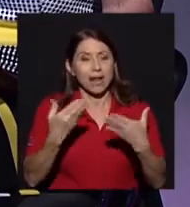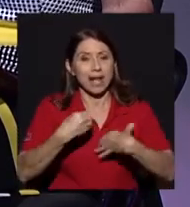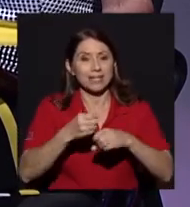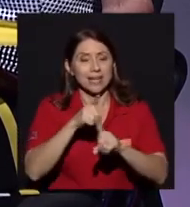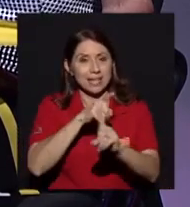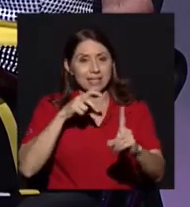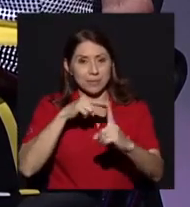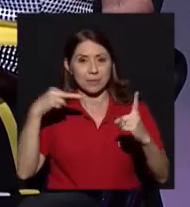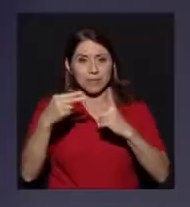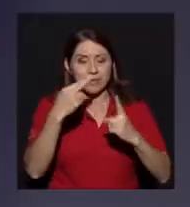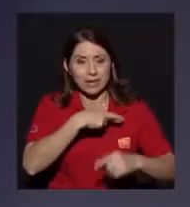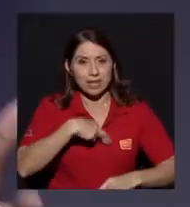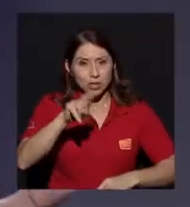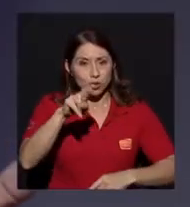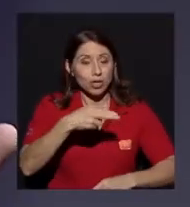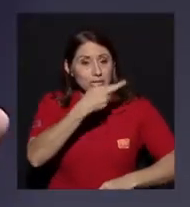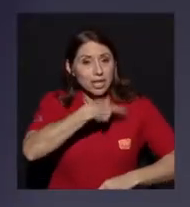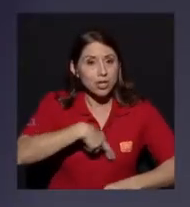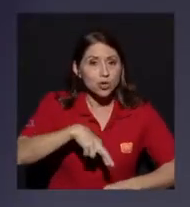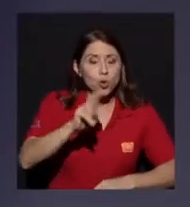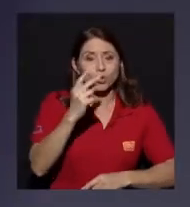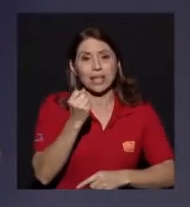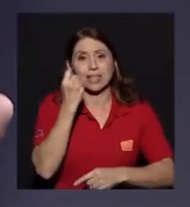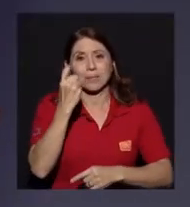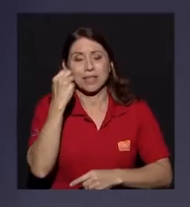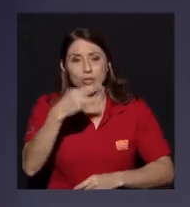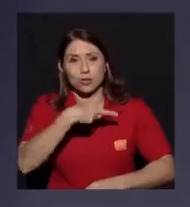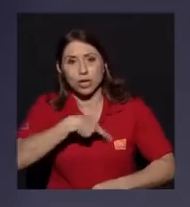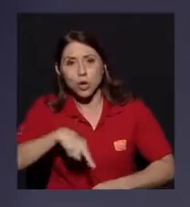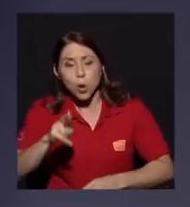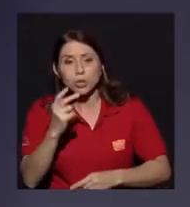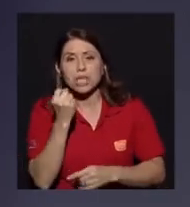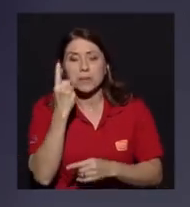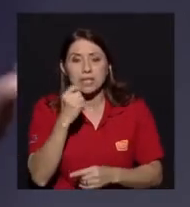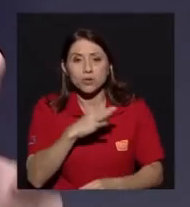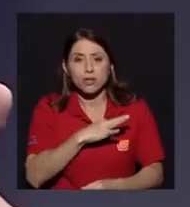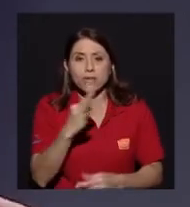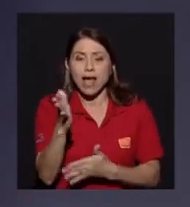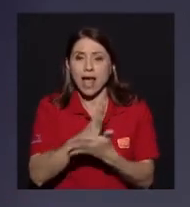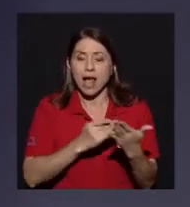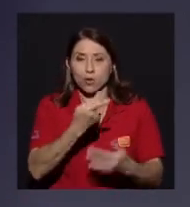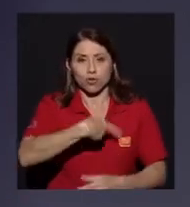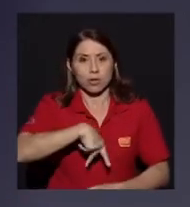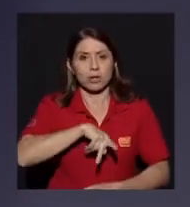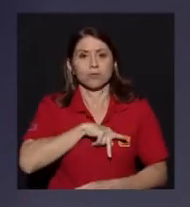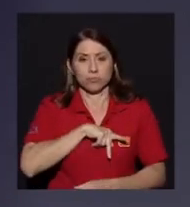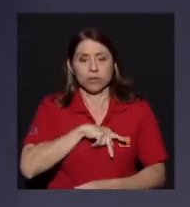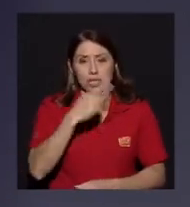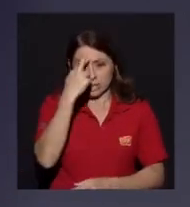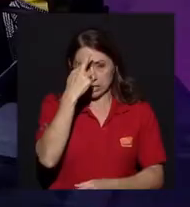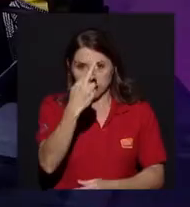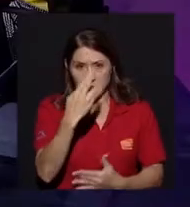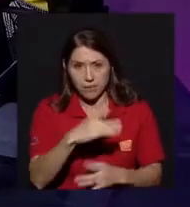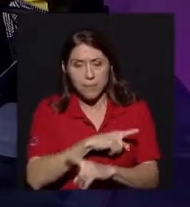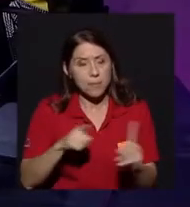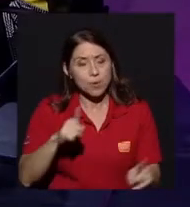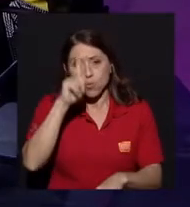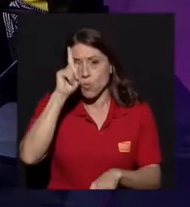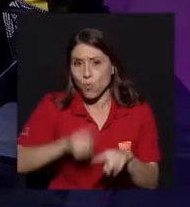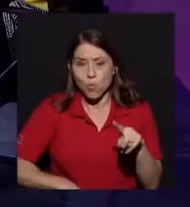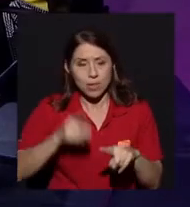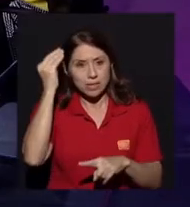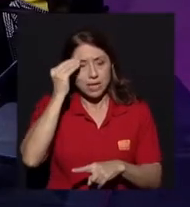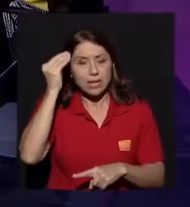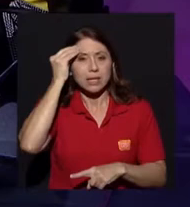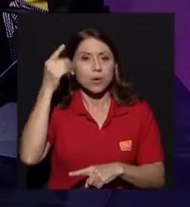interpretación religiosa y la relación con la fe es algo súper personal y extremadamente respetable pero no puede ser nunca el criterio de política